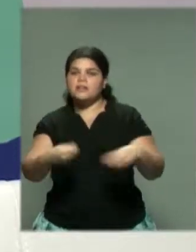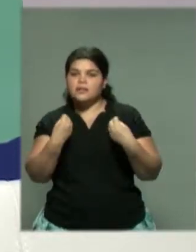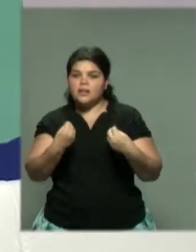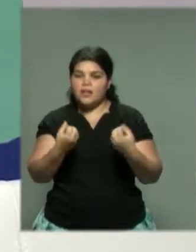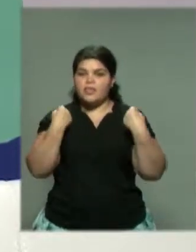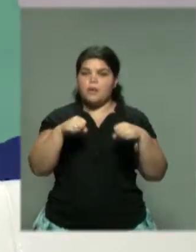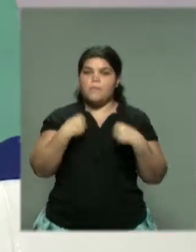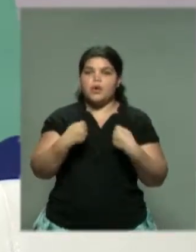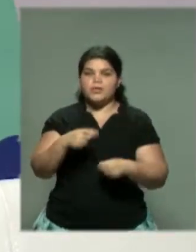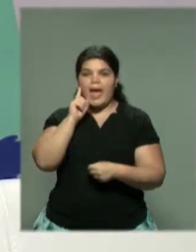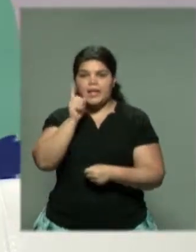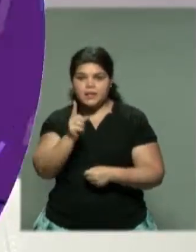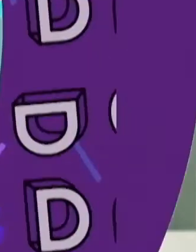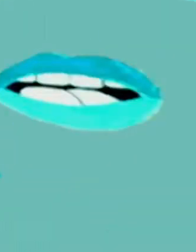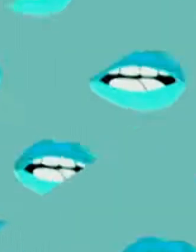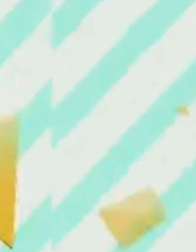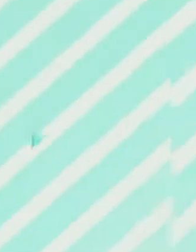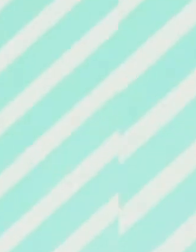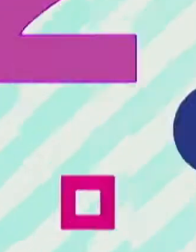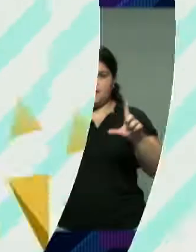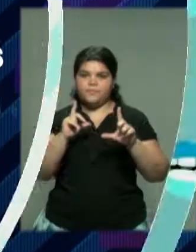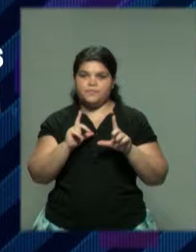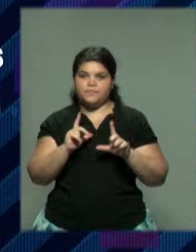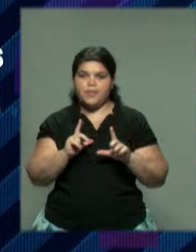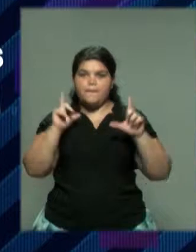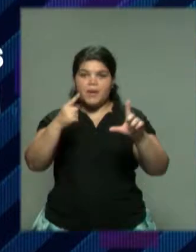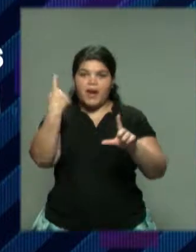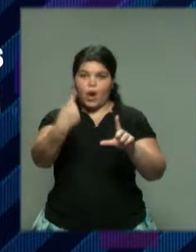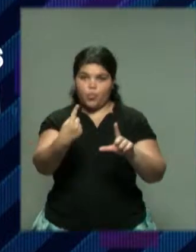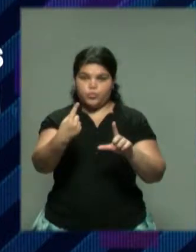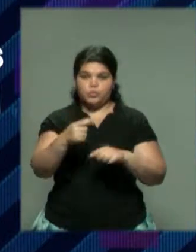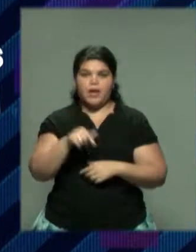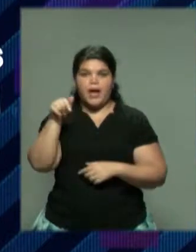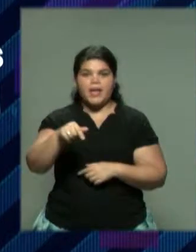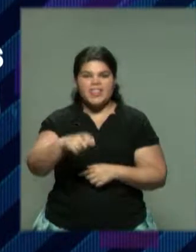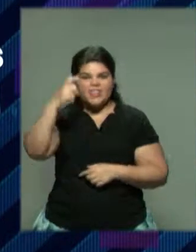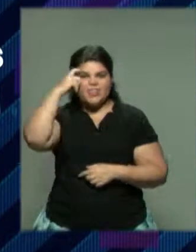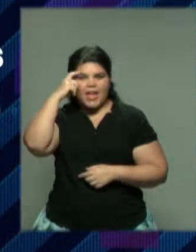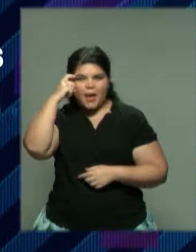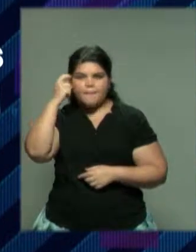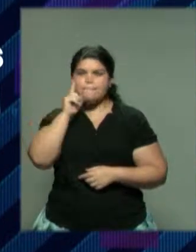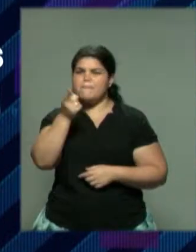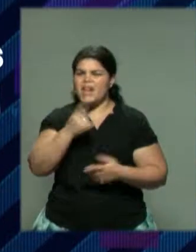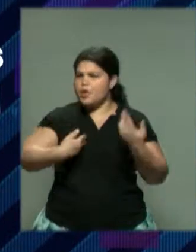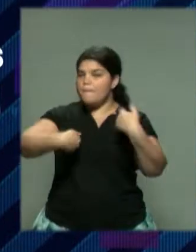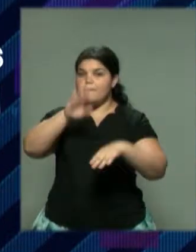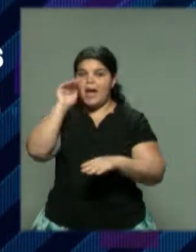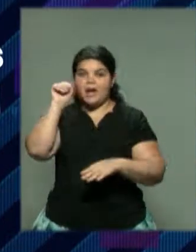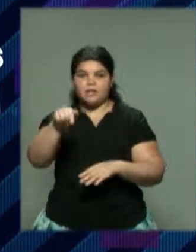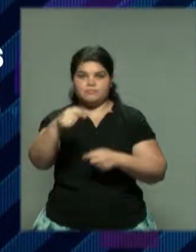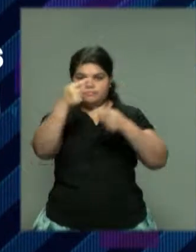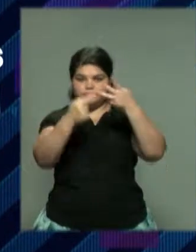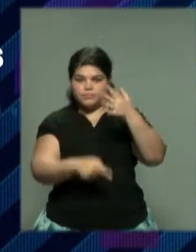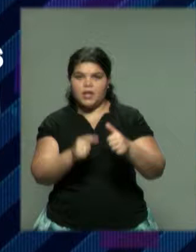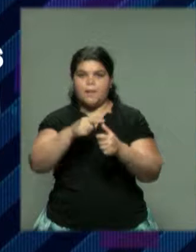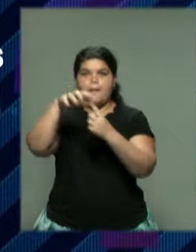extremos. Vamos a la placa número 1 para conocer los 10 deportes más extremos del mundo que conforman la siguiente lista. Estamos